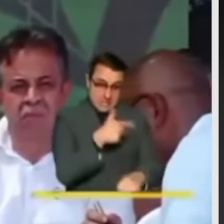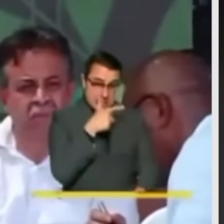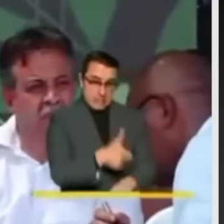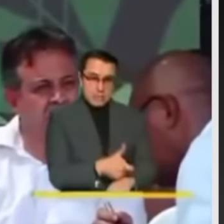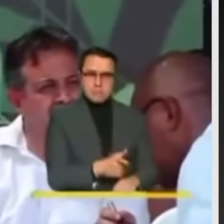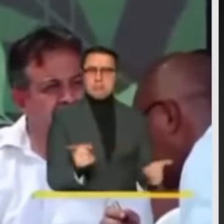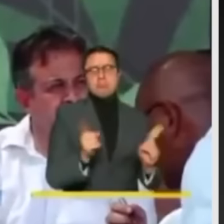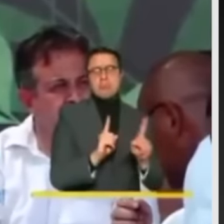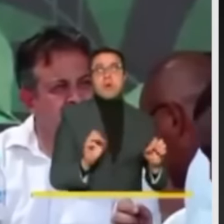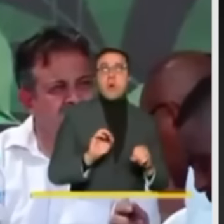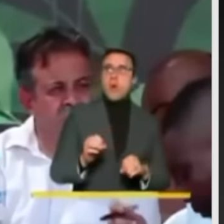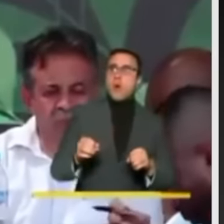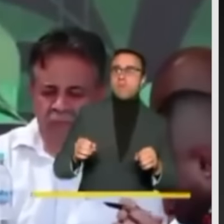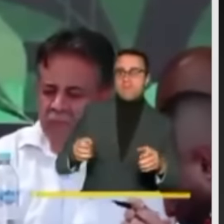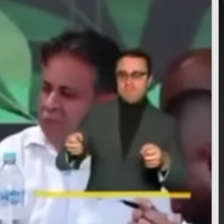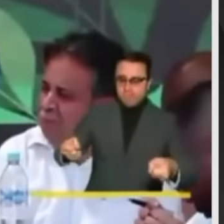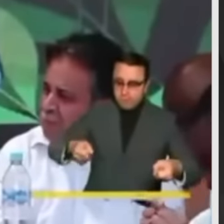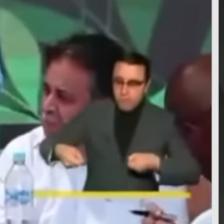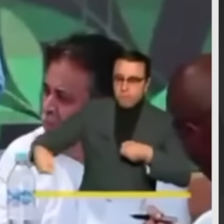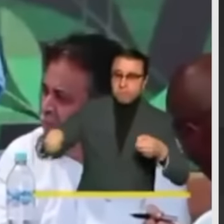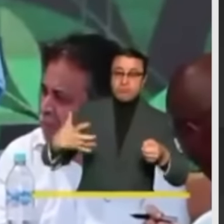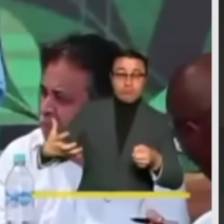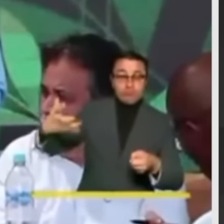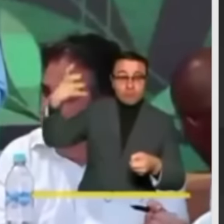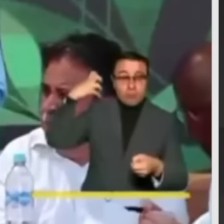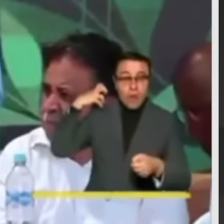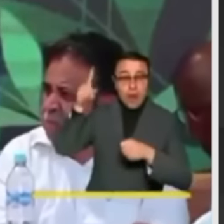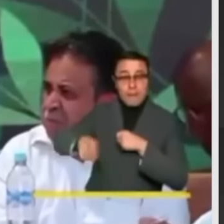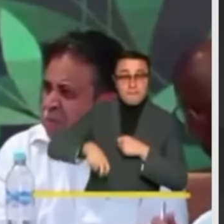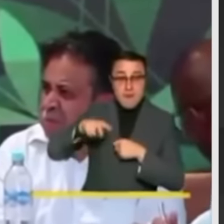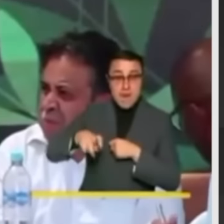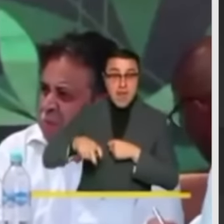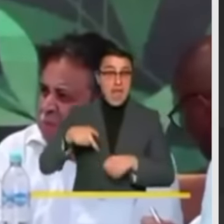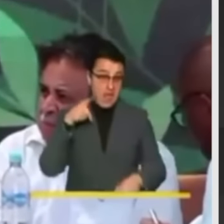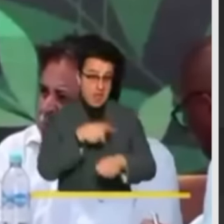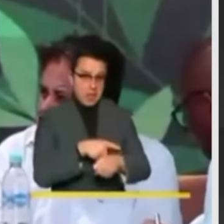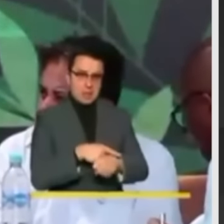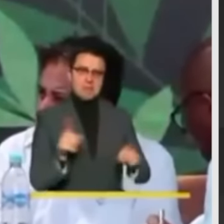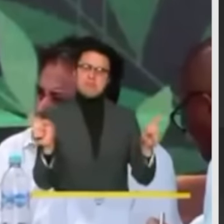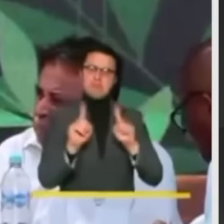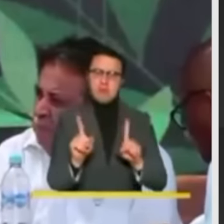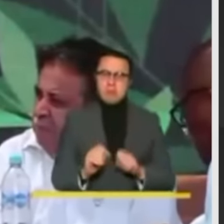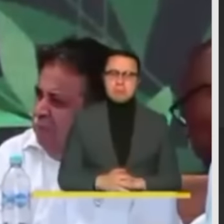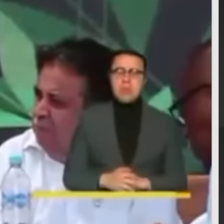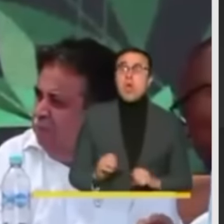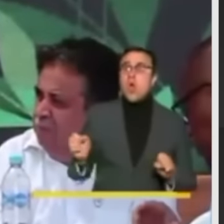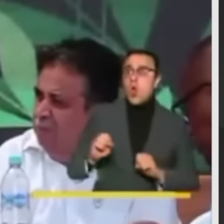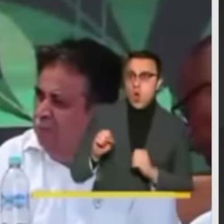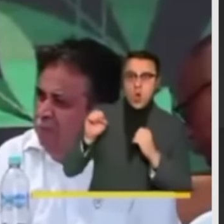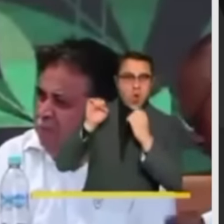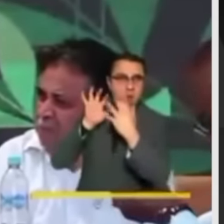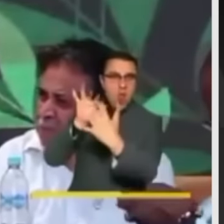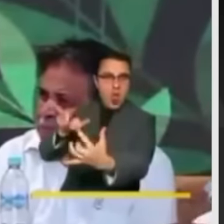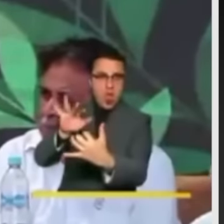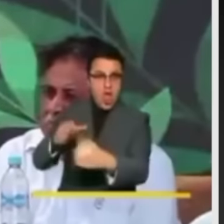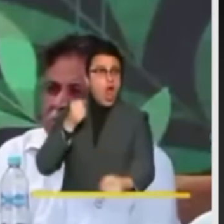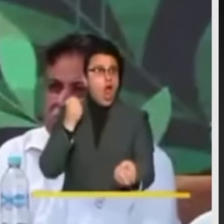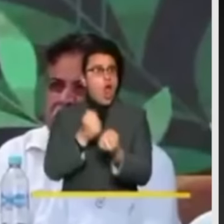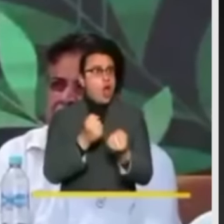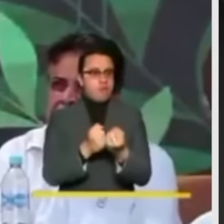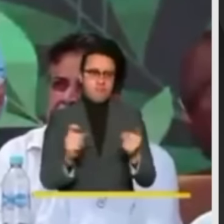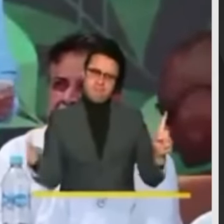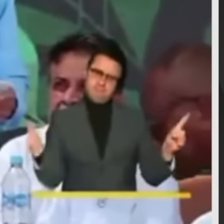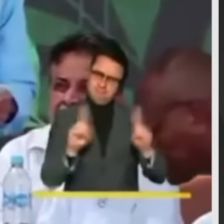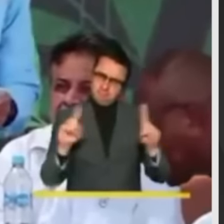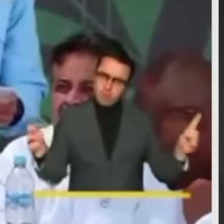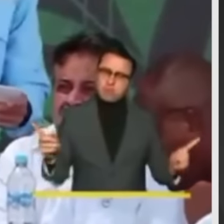la minería ancestral, no ha venido aquí a perseguir ni a perpetuar una minería que ha sido para la guerra. Este gobierno